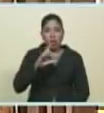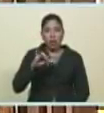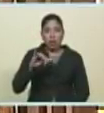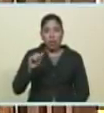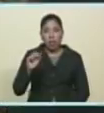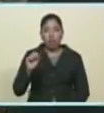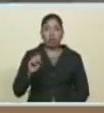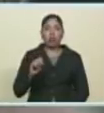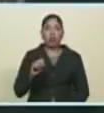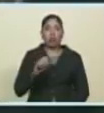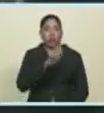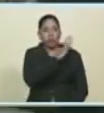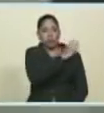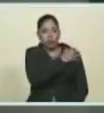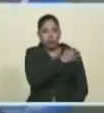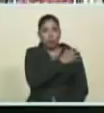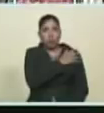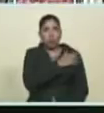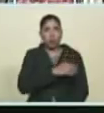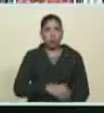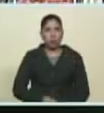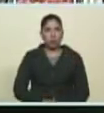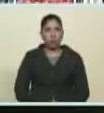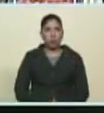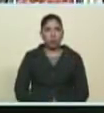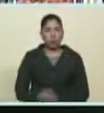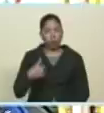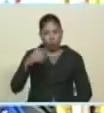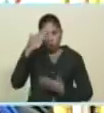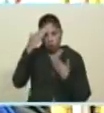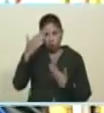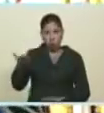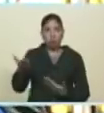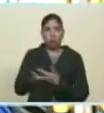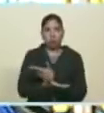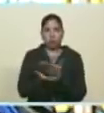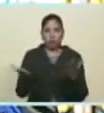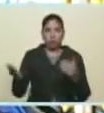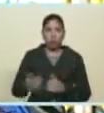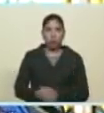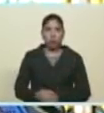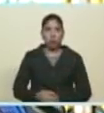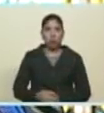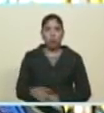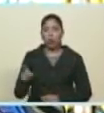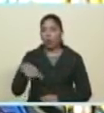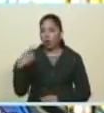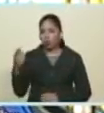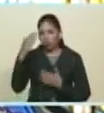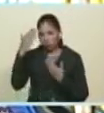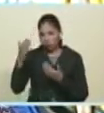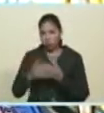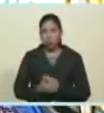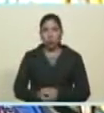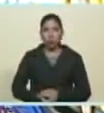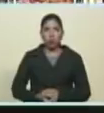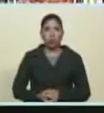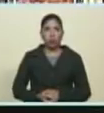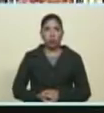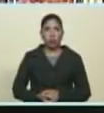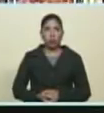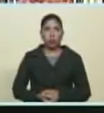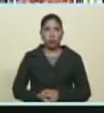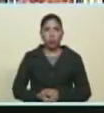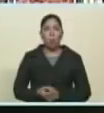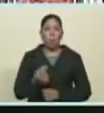querido general en jefe, Vladimir Padrino López, desde aquí envío mi saludo al almirante en jefe, Remigio Ceballos, comandante estratégico operacional. Tuvo un